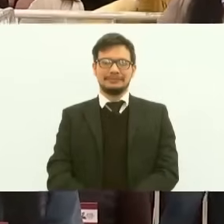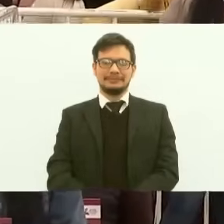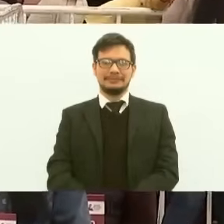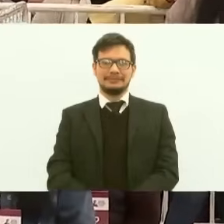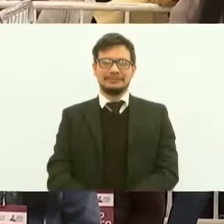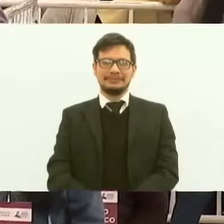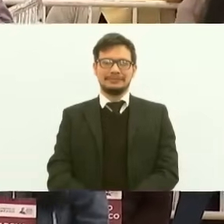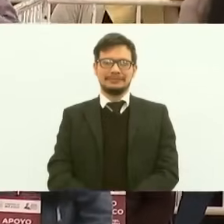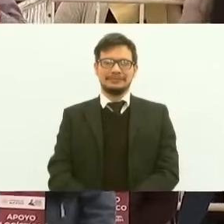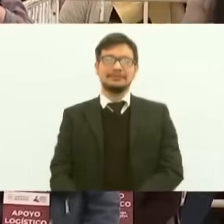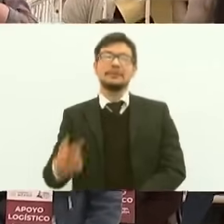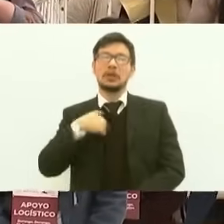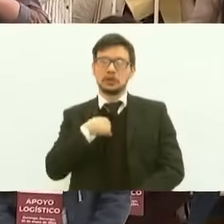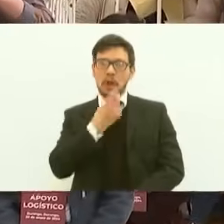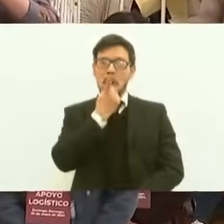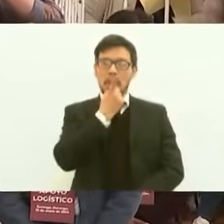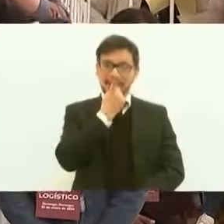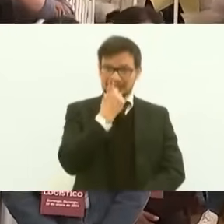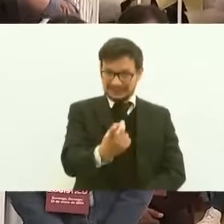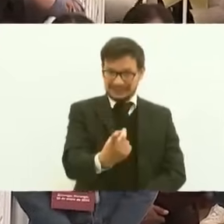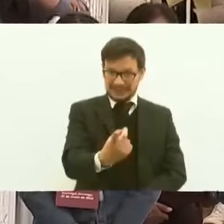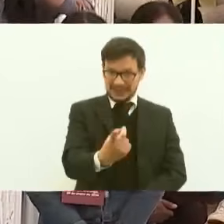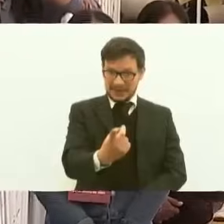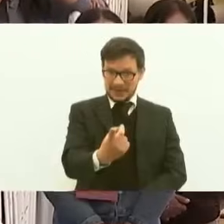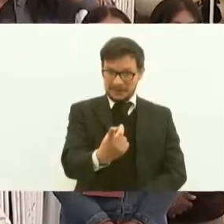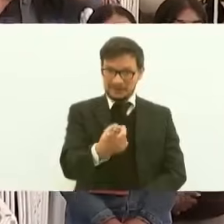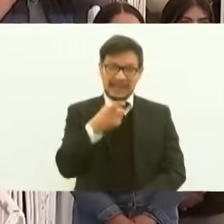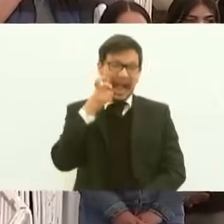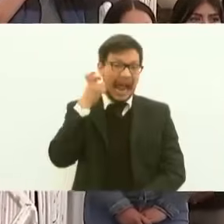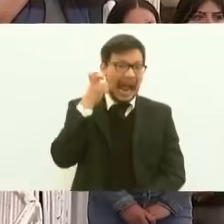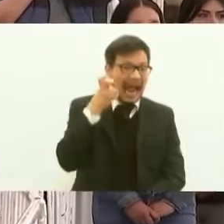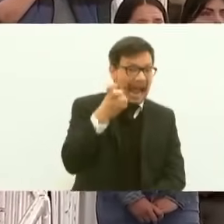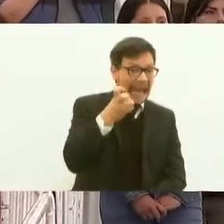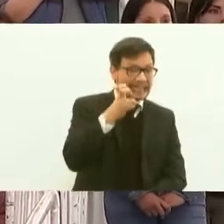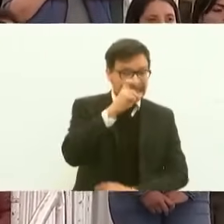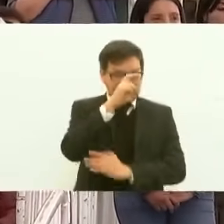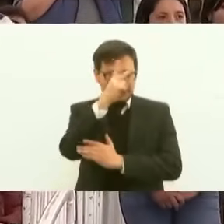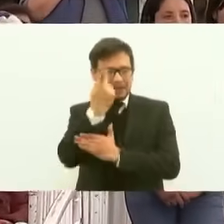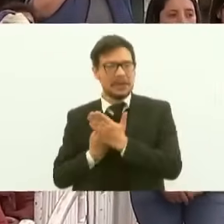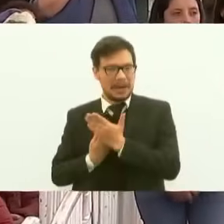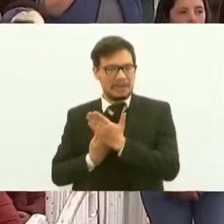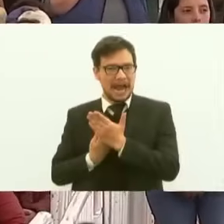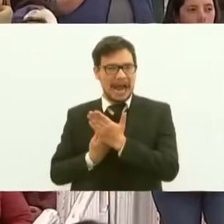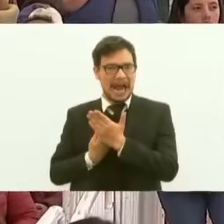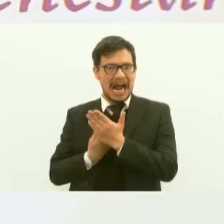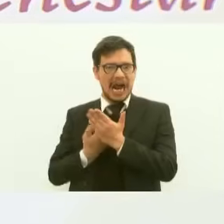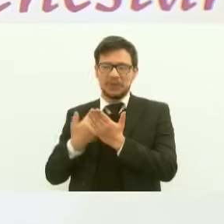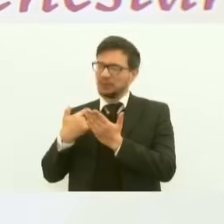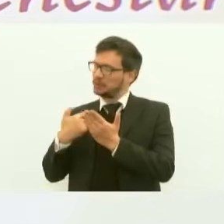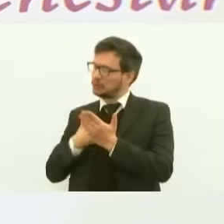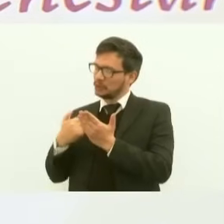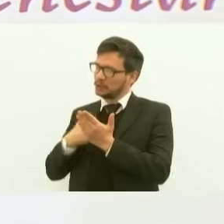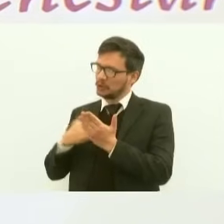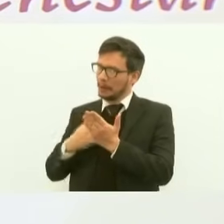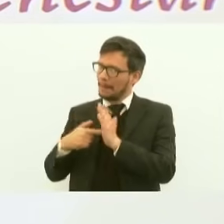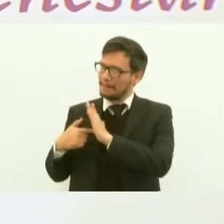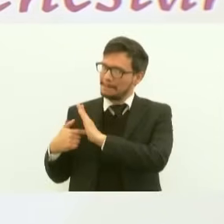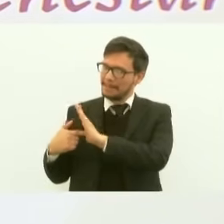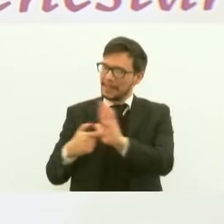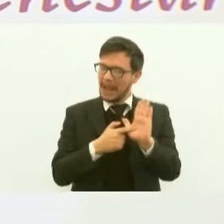adelanto que este es un programa que voy a proponer se eleve a